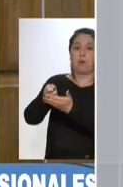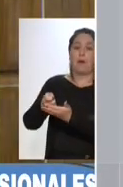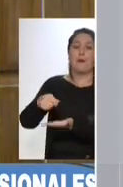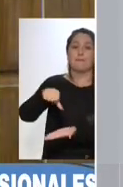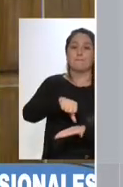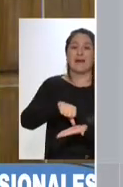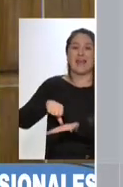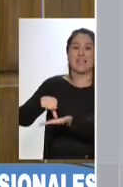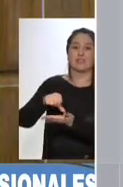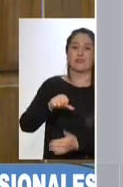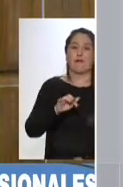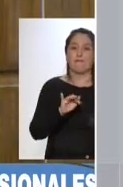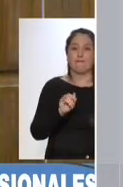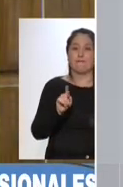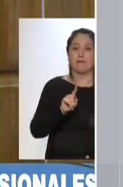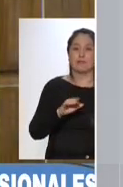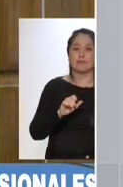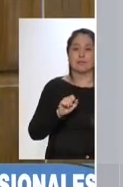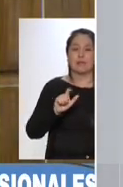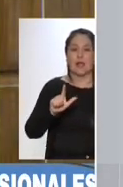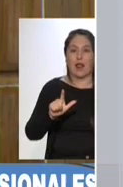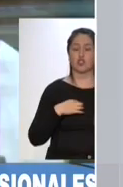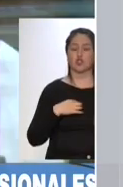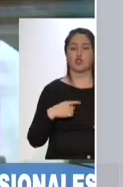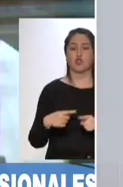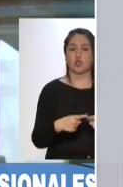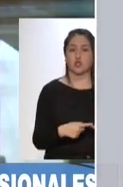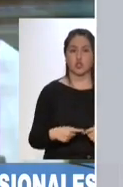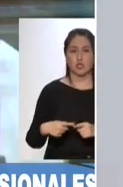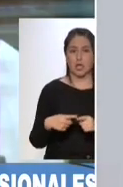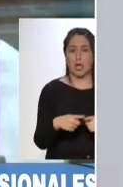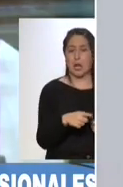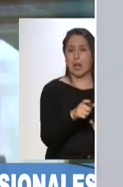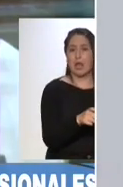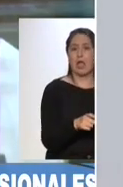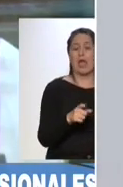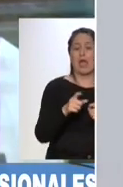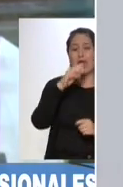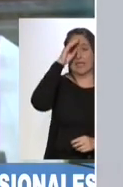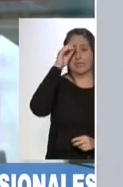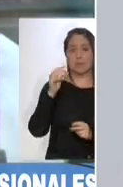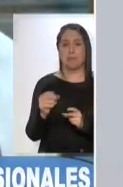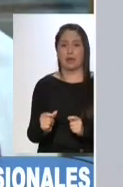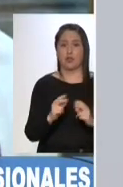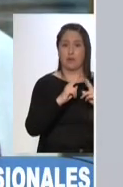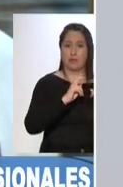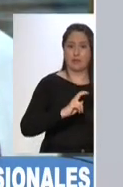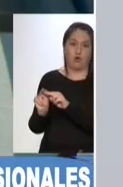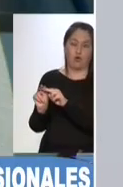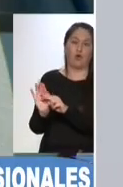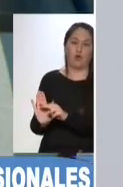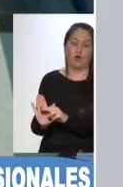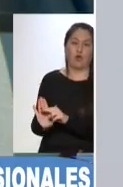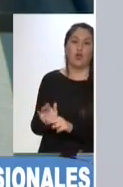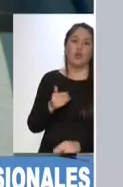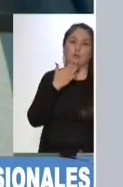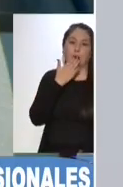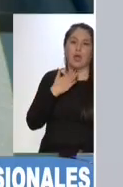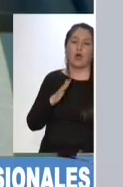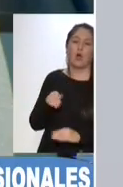segunda característica que tiene que tener el sistema es que tenga sostenibilidad en el tiempo. visión técnica. ¿Ah? Una visión técnica.